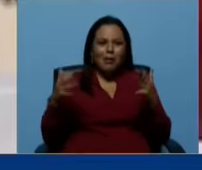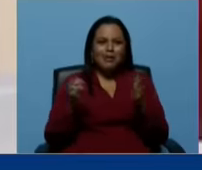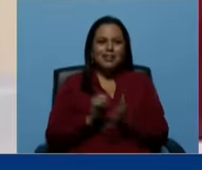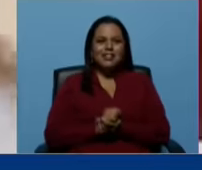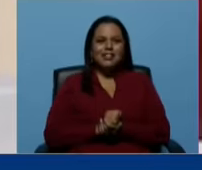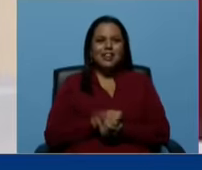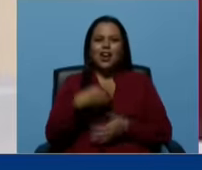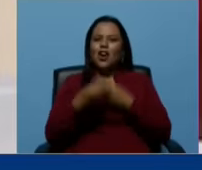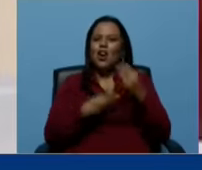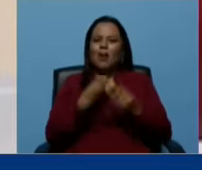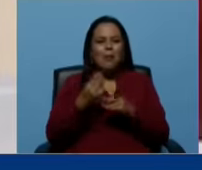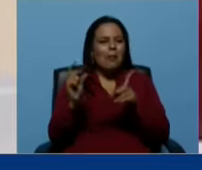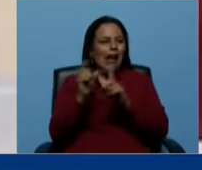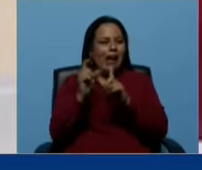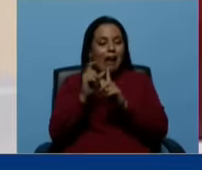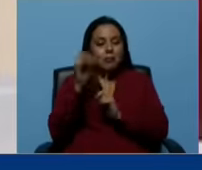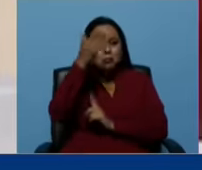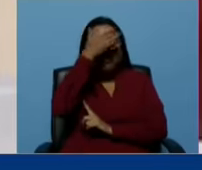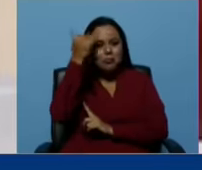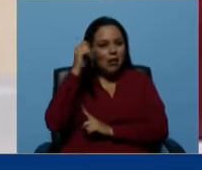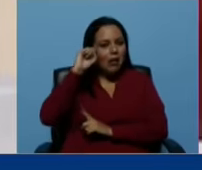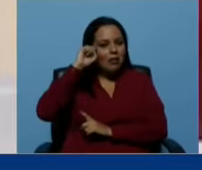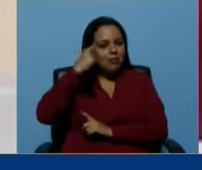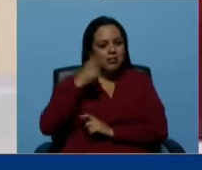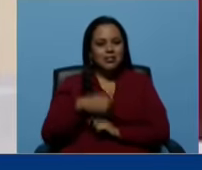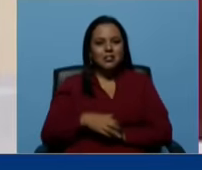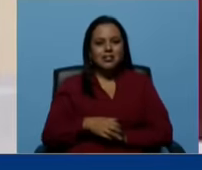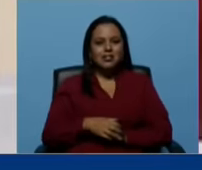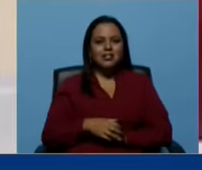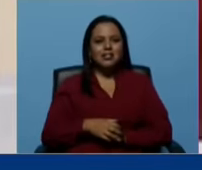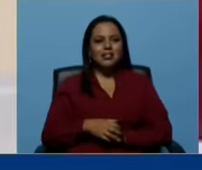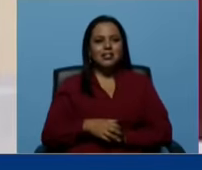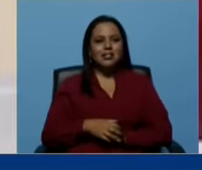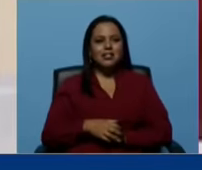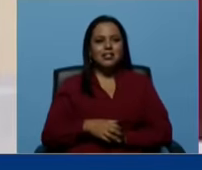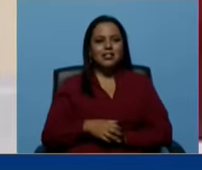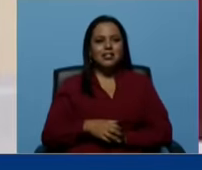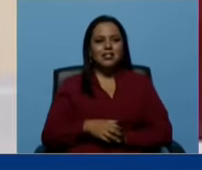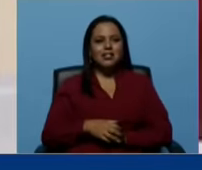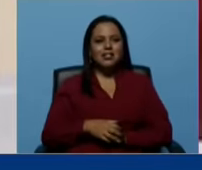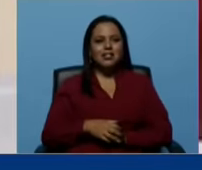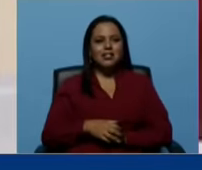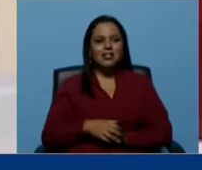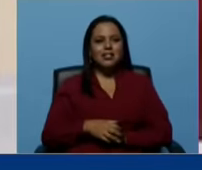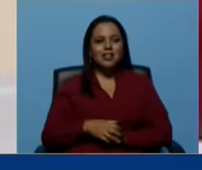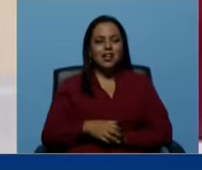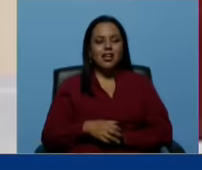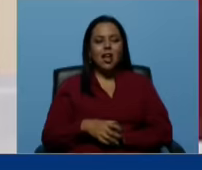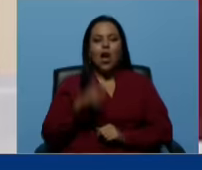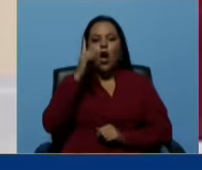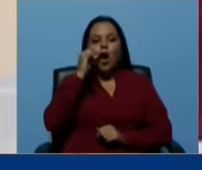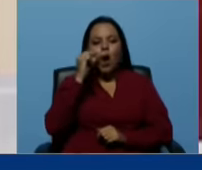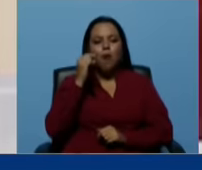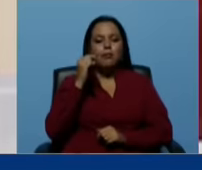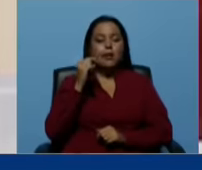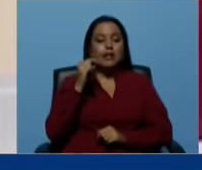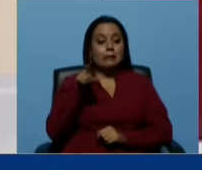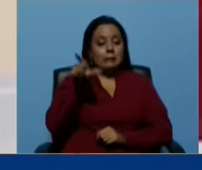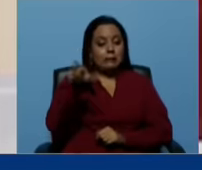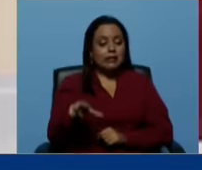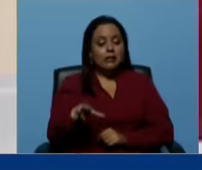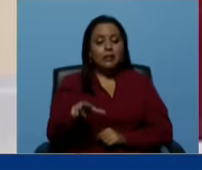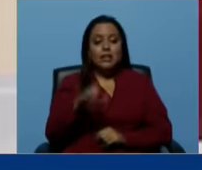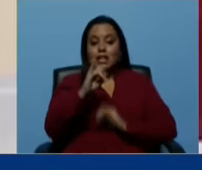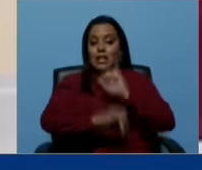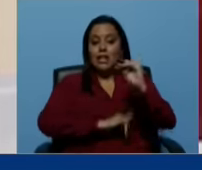¿Cómo es la letra? Se me olvidó, vale. Cherry Navarro fue el gran artista internacional de Venezuela, el primero, antes